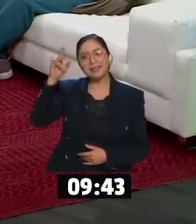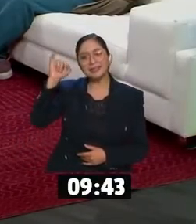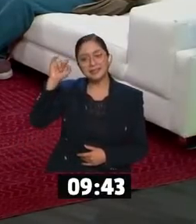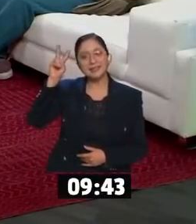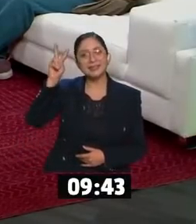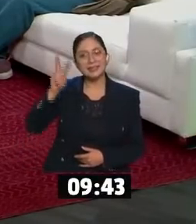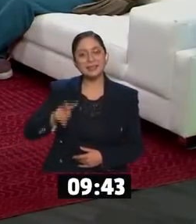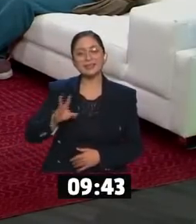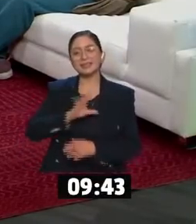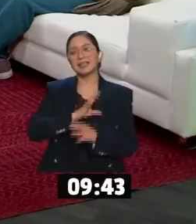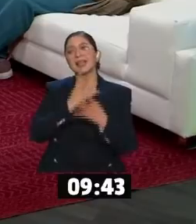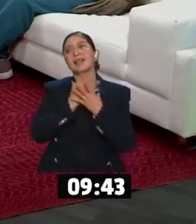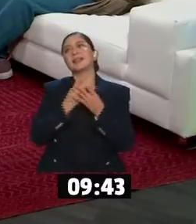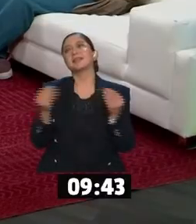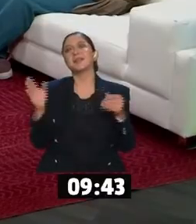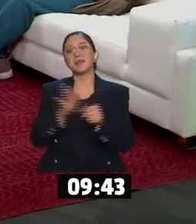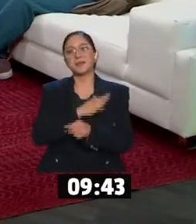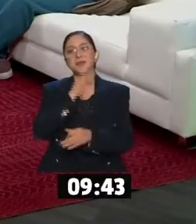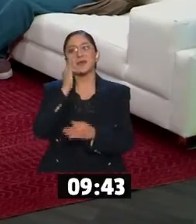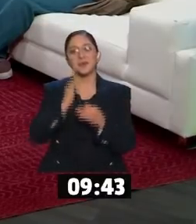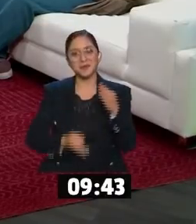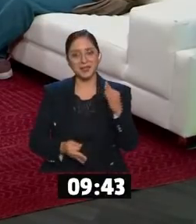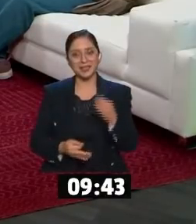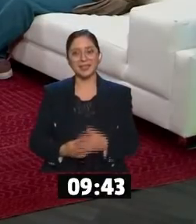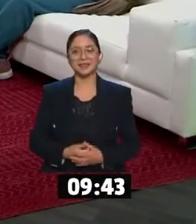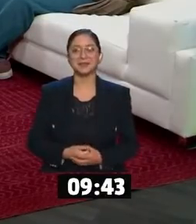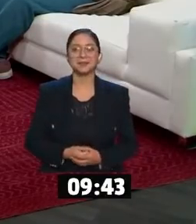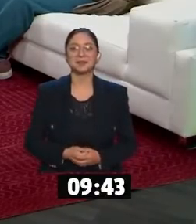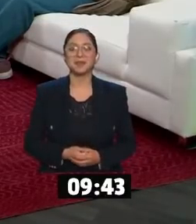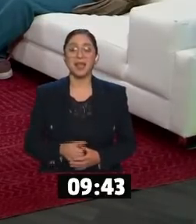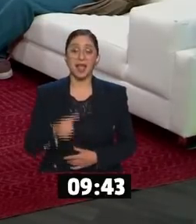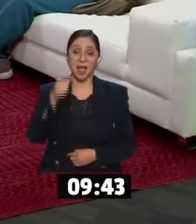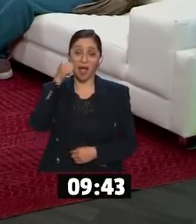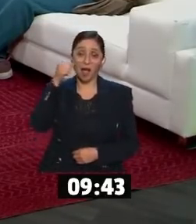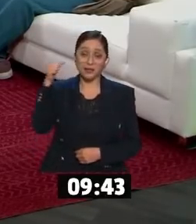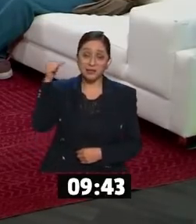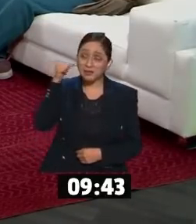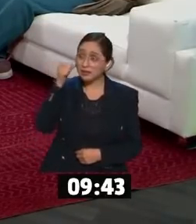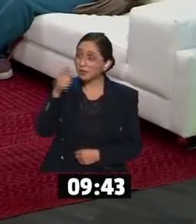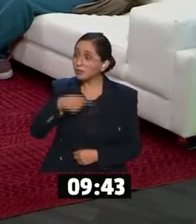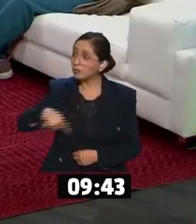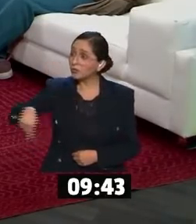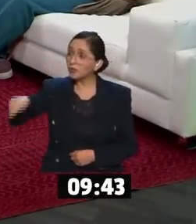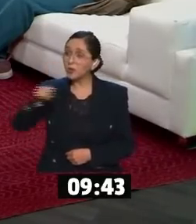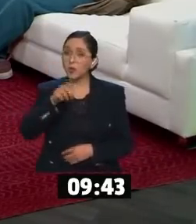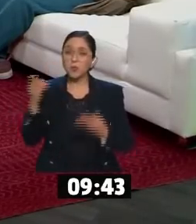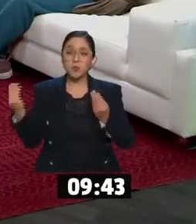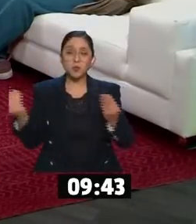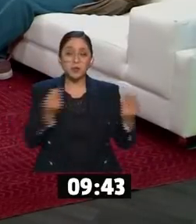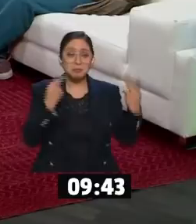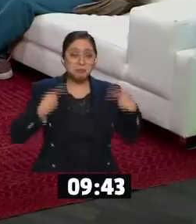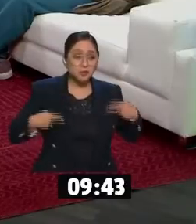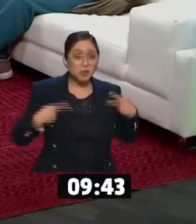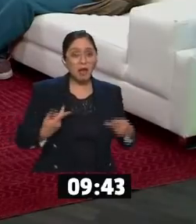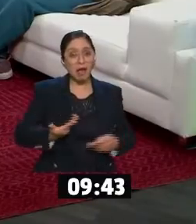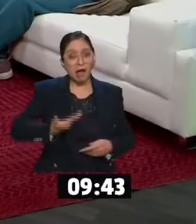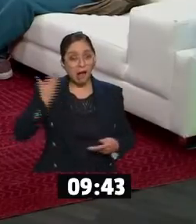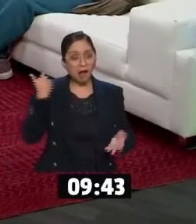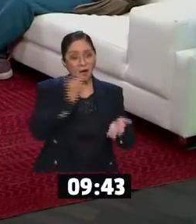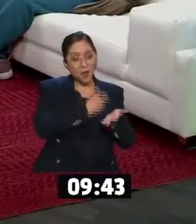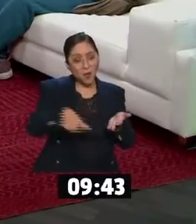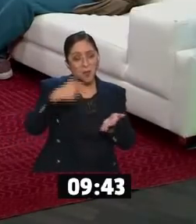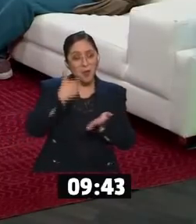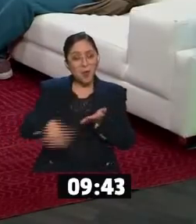Y alaban a Dios. Pero ayer, ¿qué tal las ¿Qué carreras comprando útiles Sí, a la antigua fíjate que era, usanza? ¿no? Ahí en